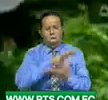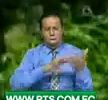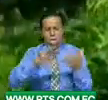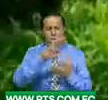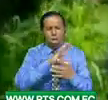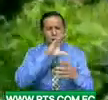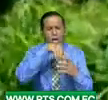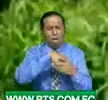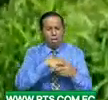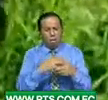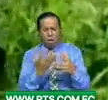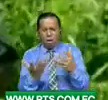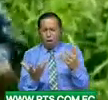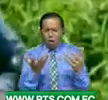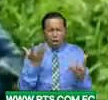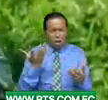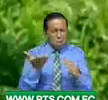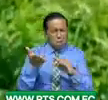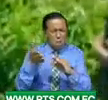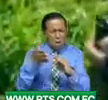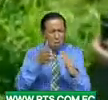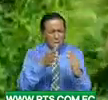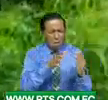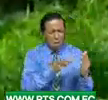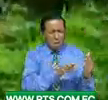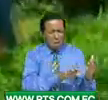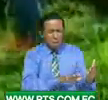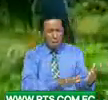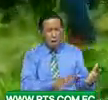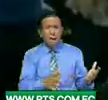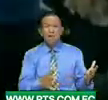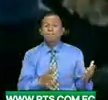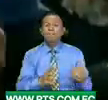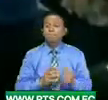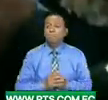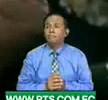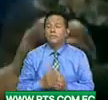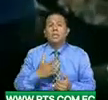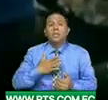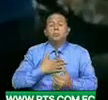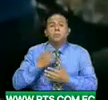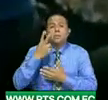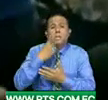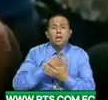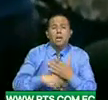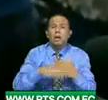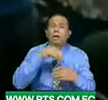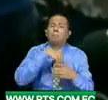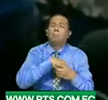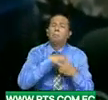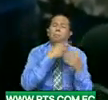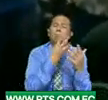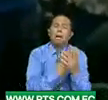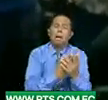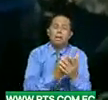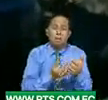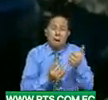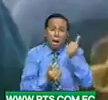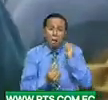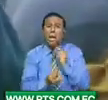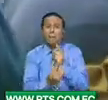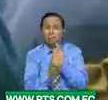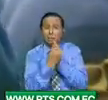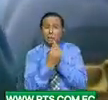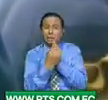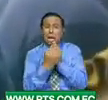un amotinamiento carcelario dejó decenas de fallecidos y heridos. Mi hijo está preso, no se sabe hasta hoy, ayer me mandó un